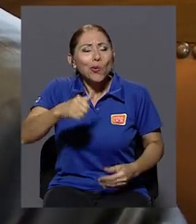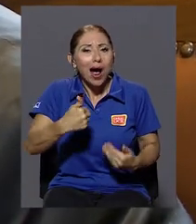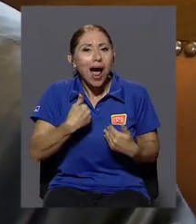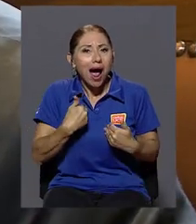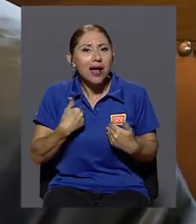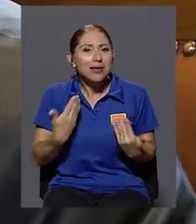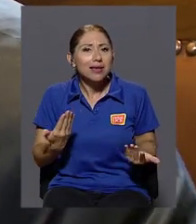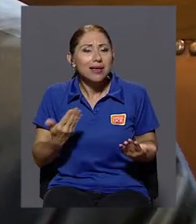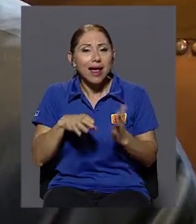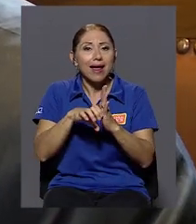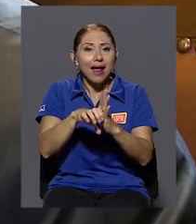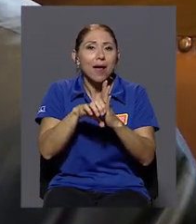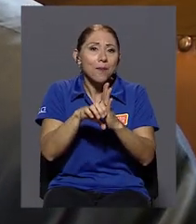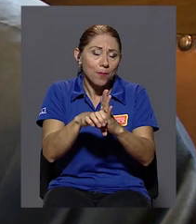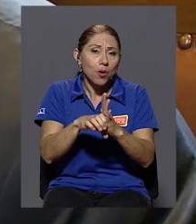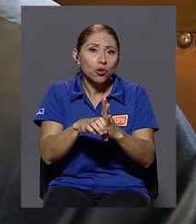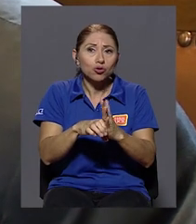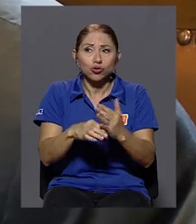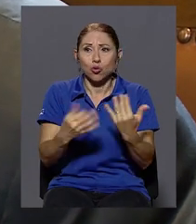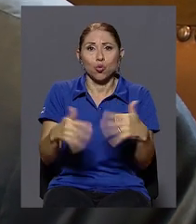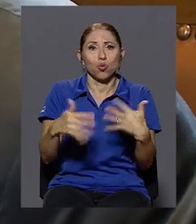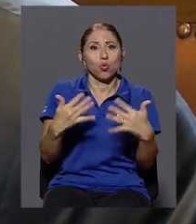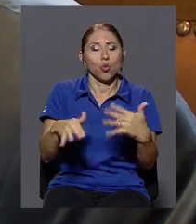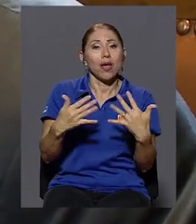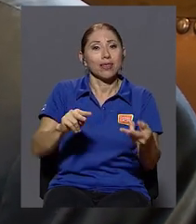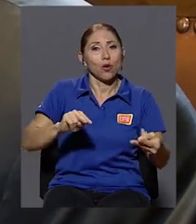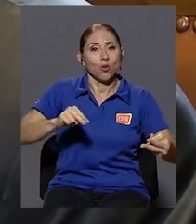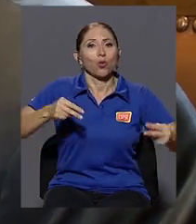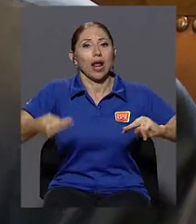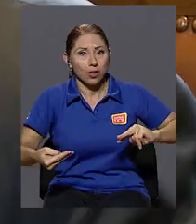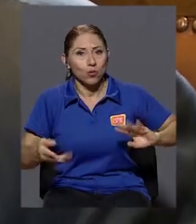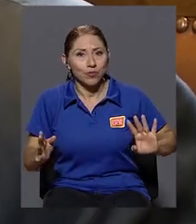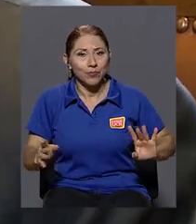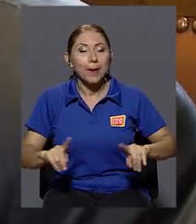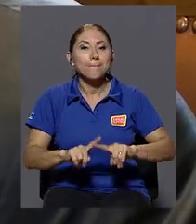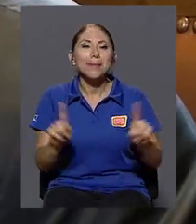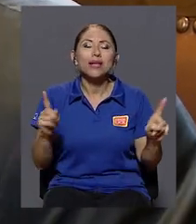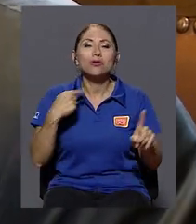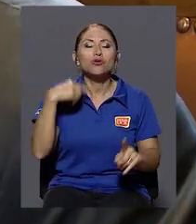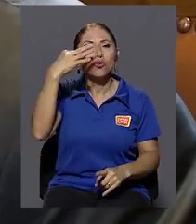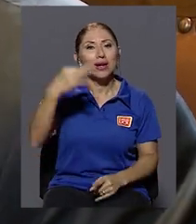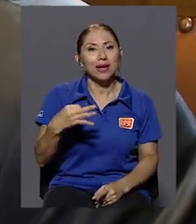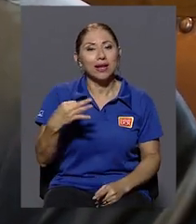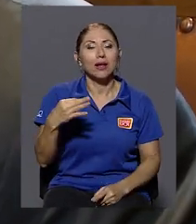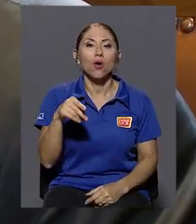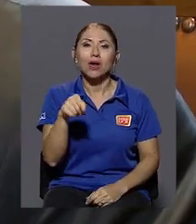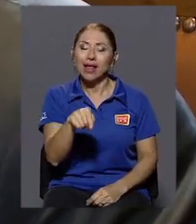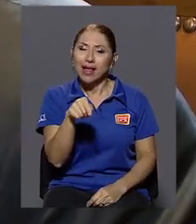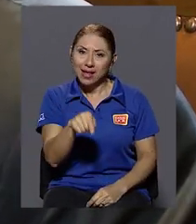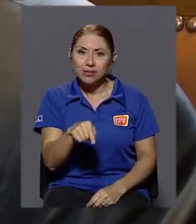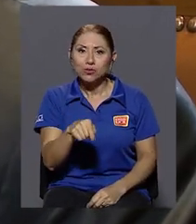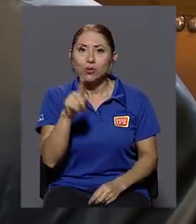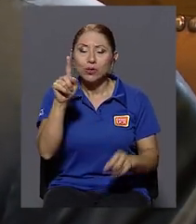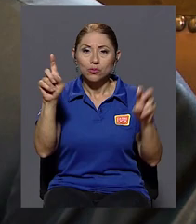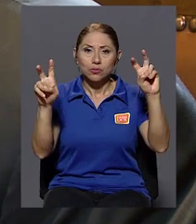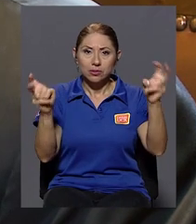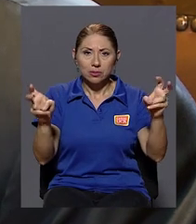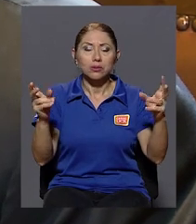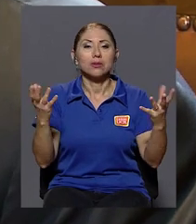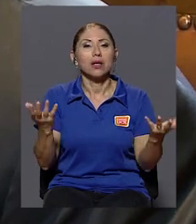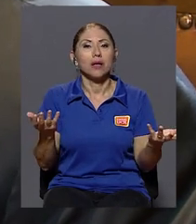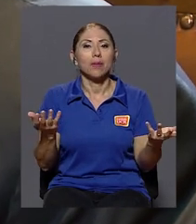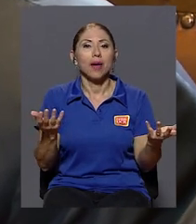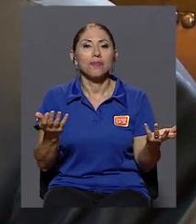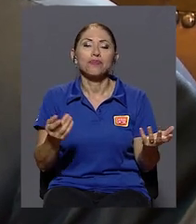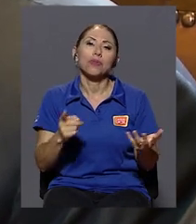que hay ejemplos muy vivos de lo contrario, pero creo que esto es